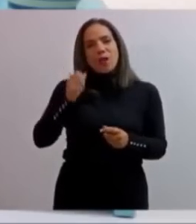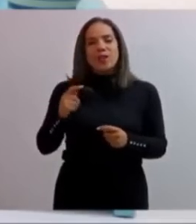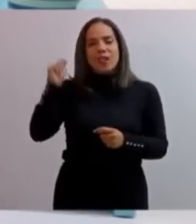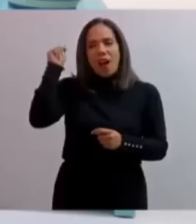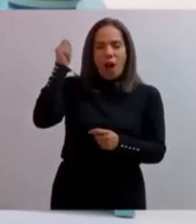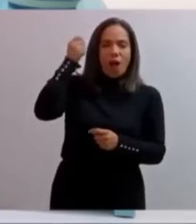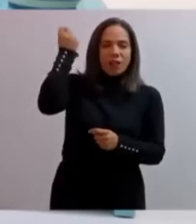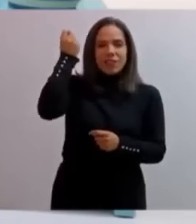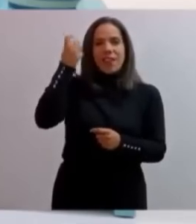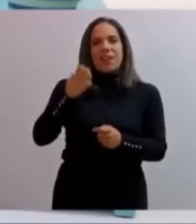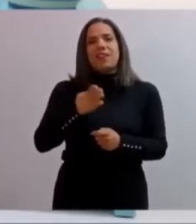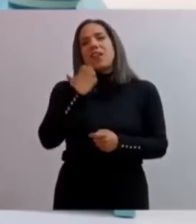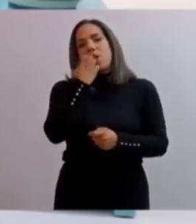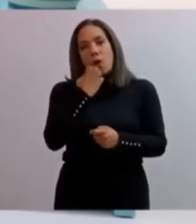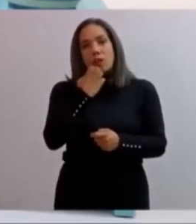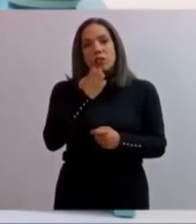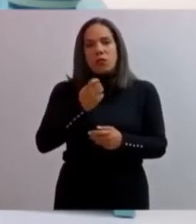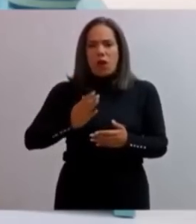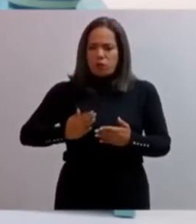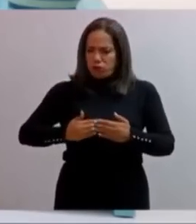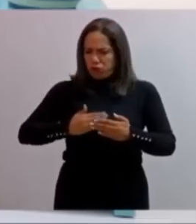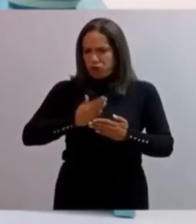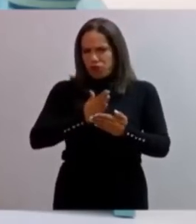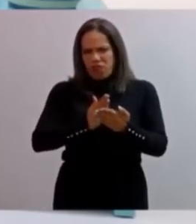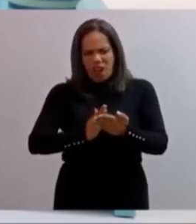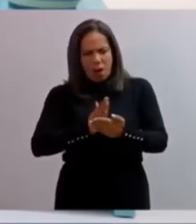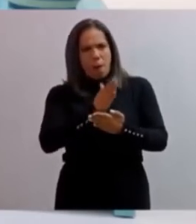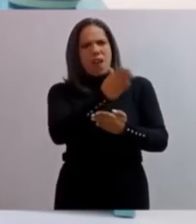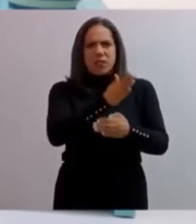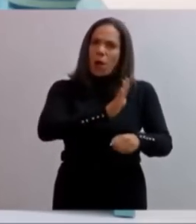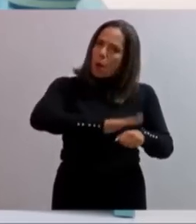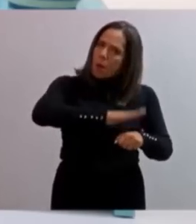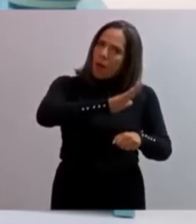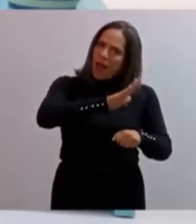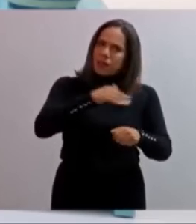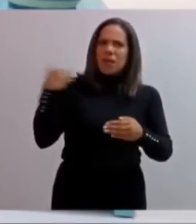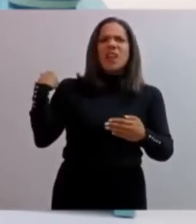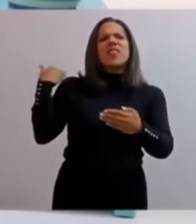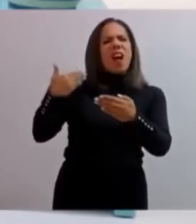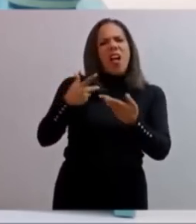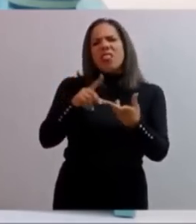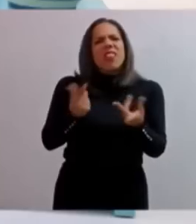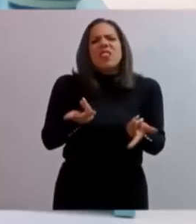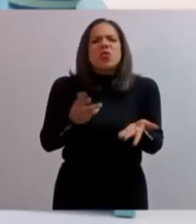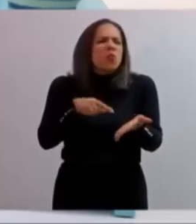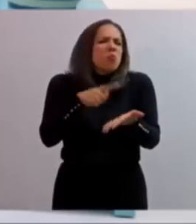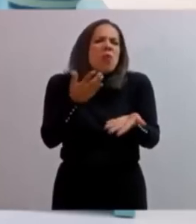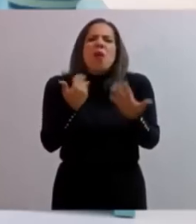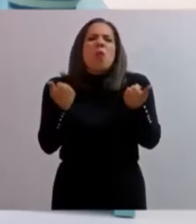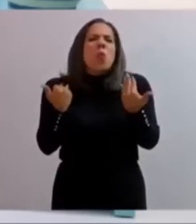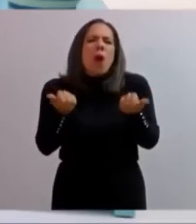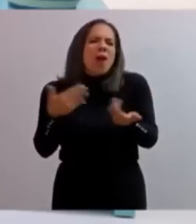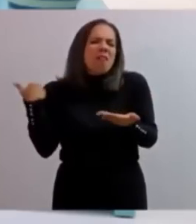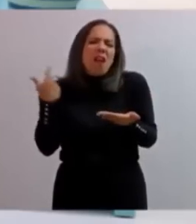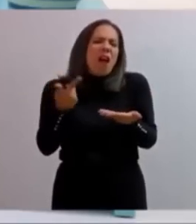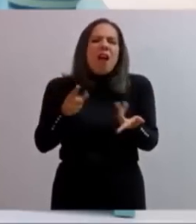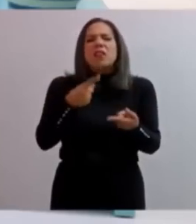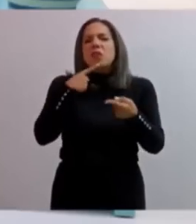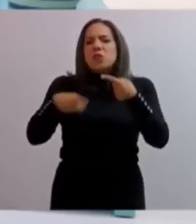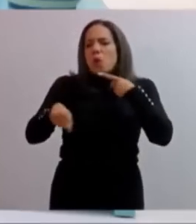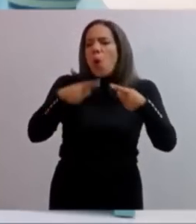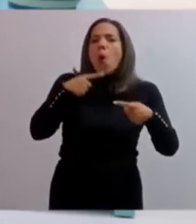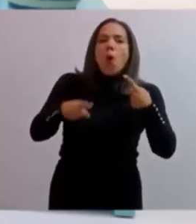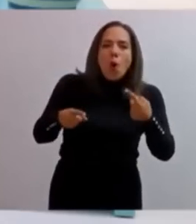largo del tiempo. Hace algunas décadas, las maestras y los maestros no contábamos con un espacio formal para dialogar,